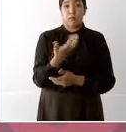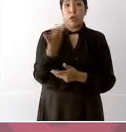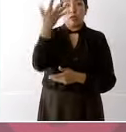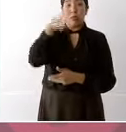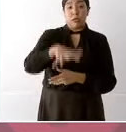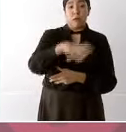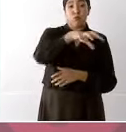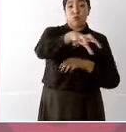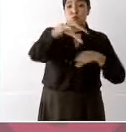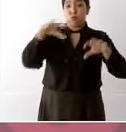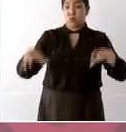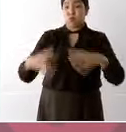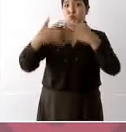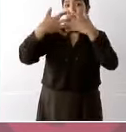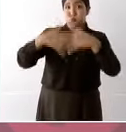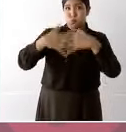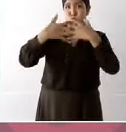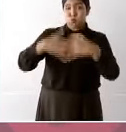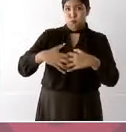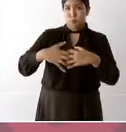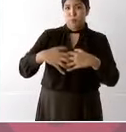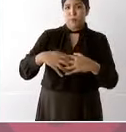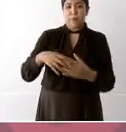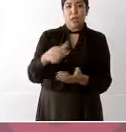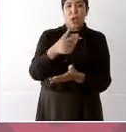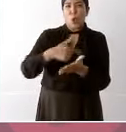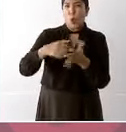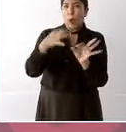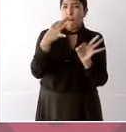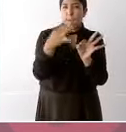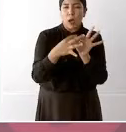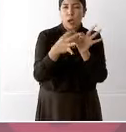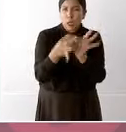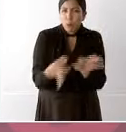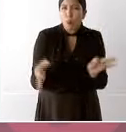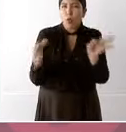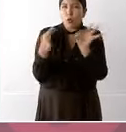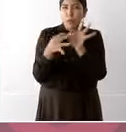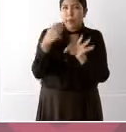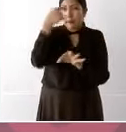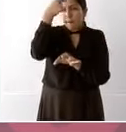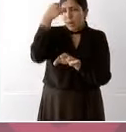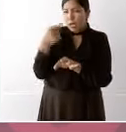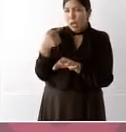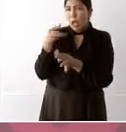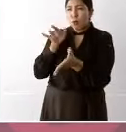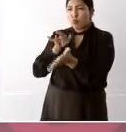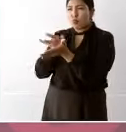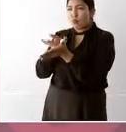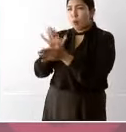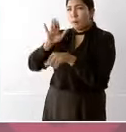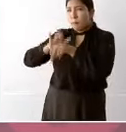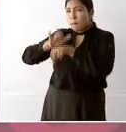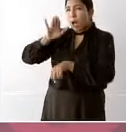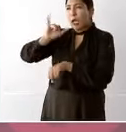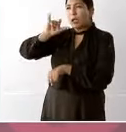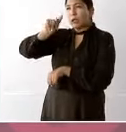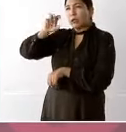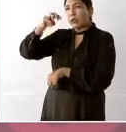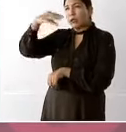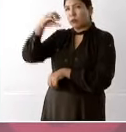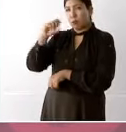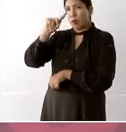que cuentan con una ubicación privilegiada a lo largo del Istmo de Tehuantepec. Por esto último, es